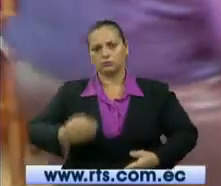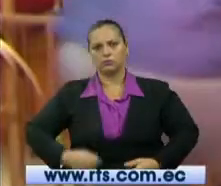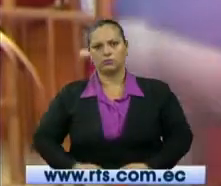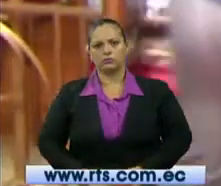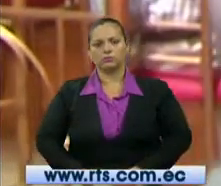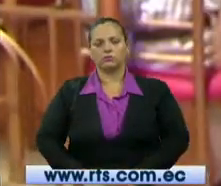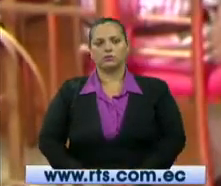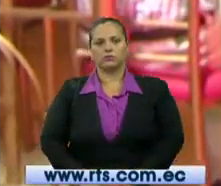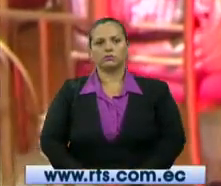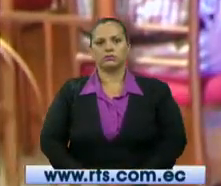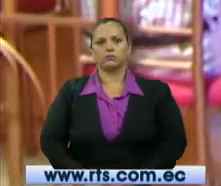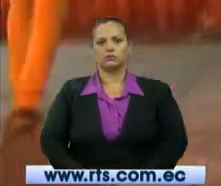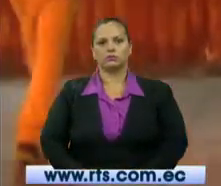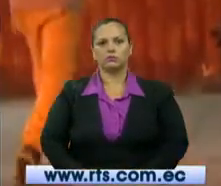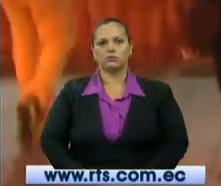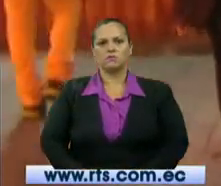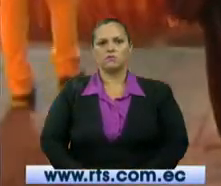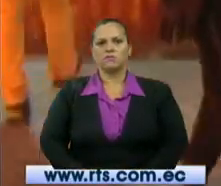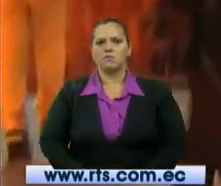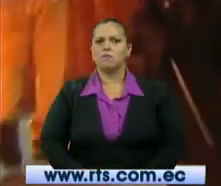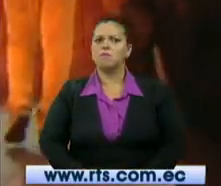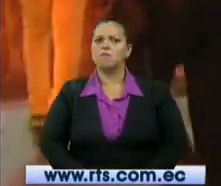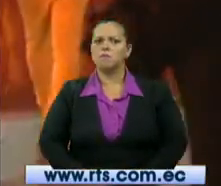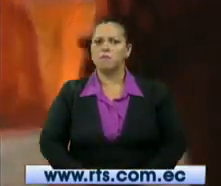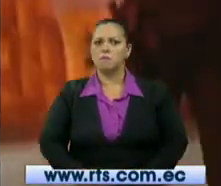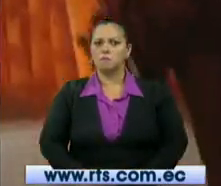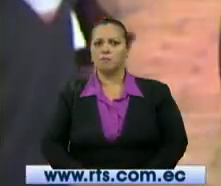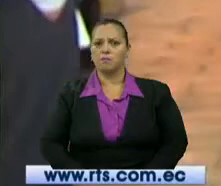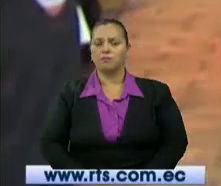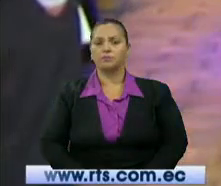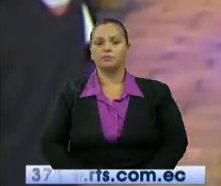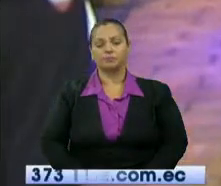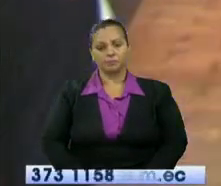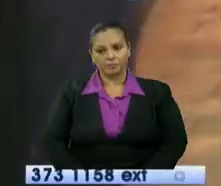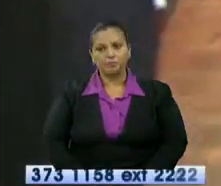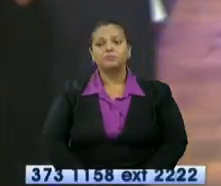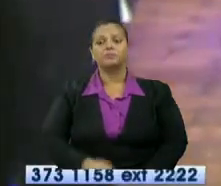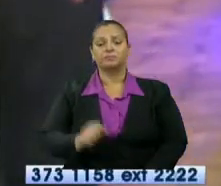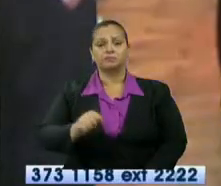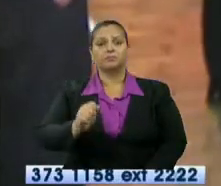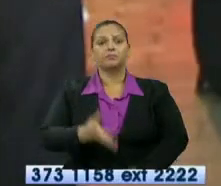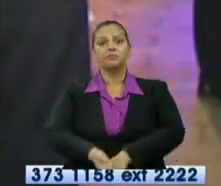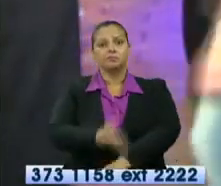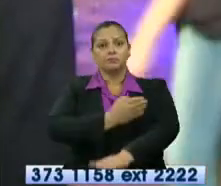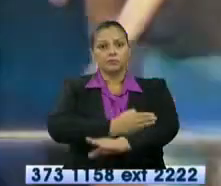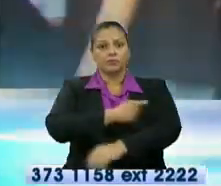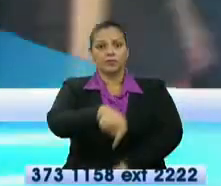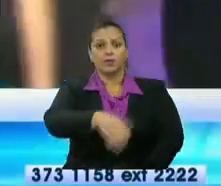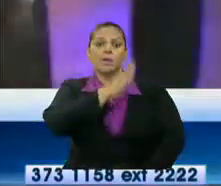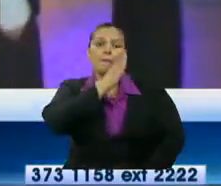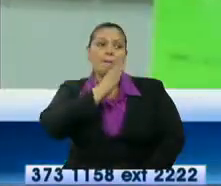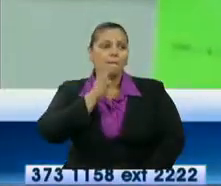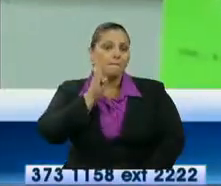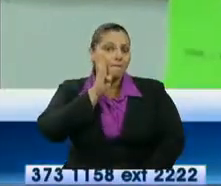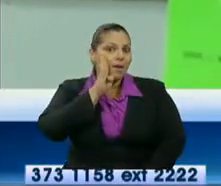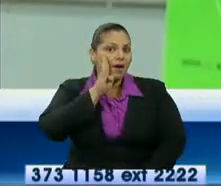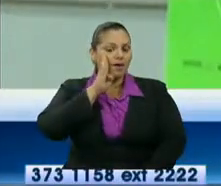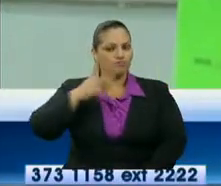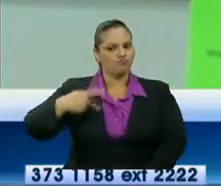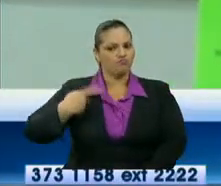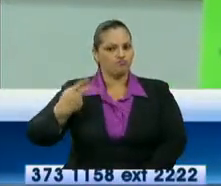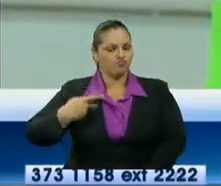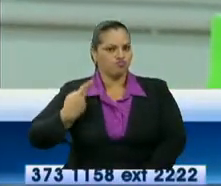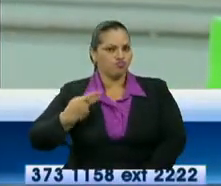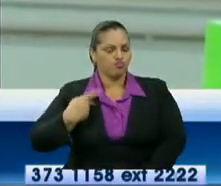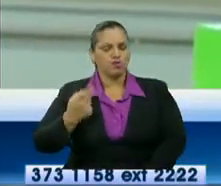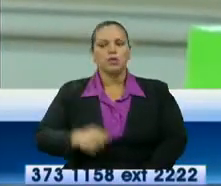varios miles de dólares a cambio de levantar la clausura en un centro nocturno de la zona rosa esa es la supuesta